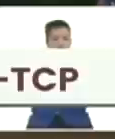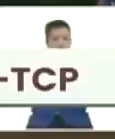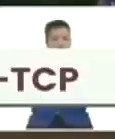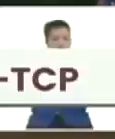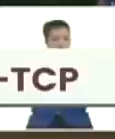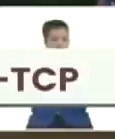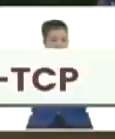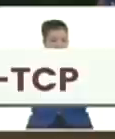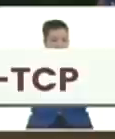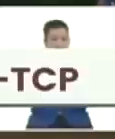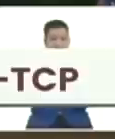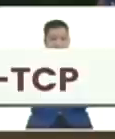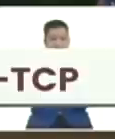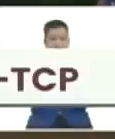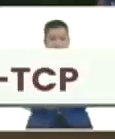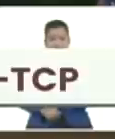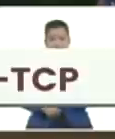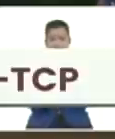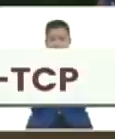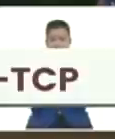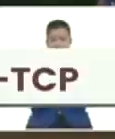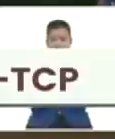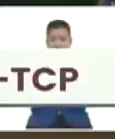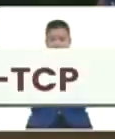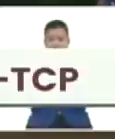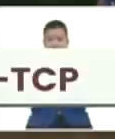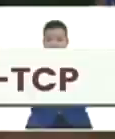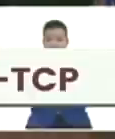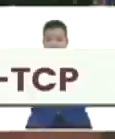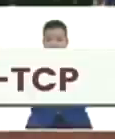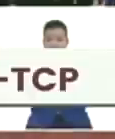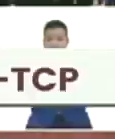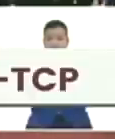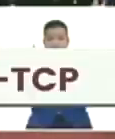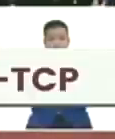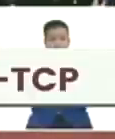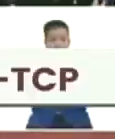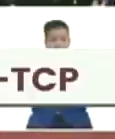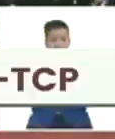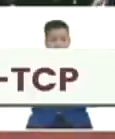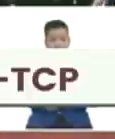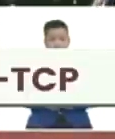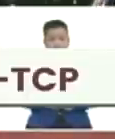Catacora, presidente del Estado Plurinacional de Bolivia.